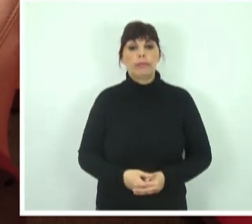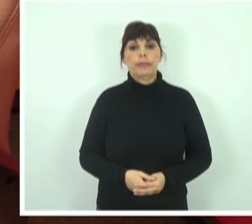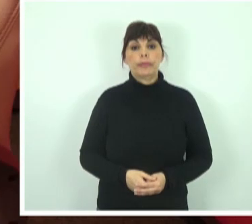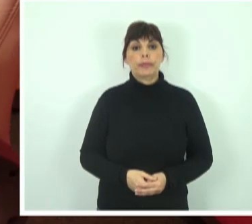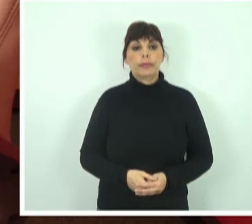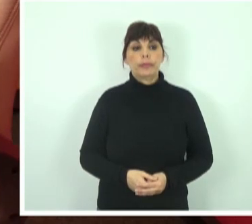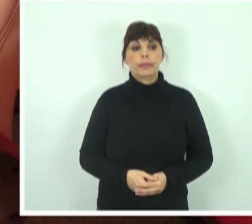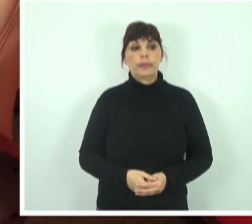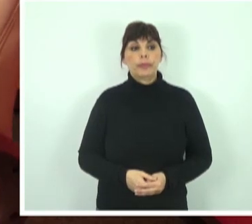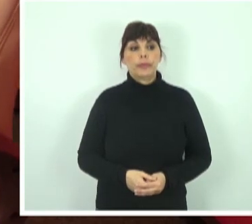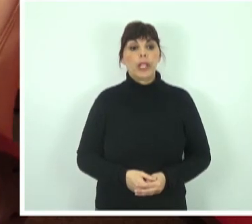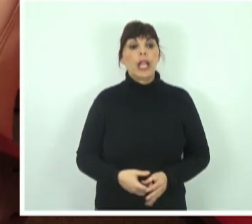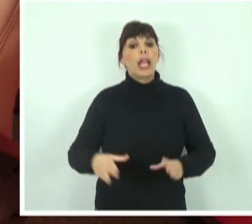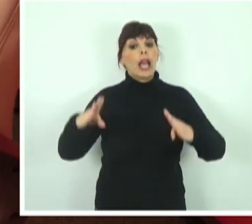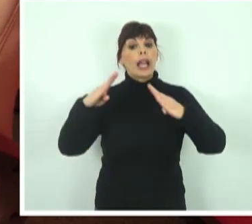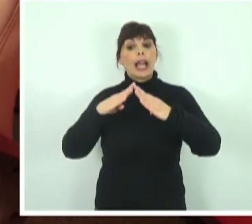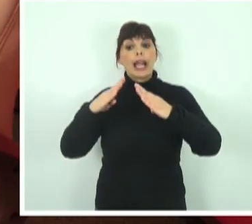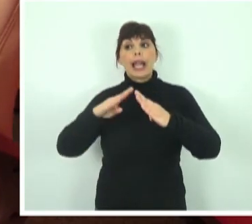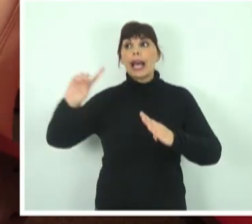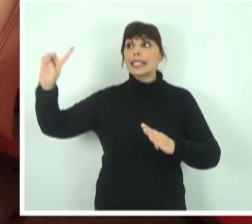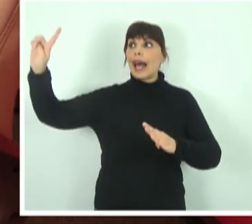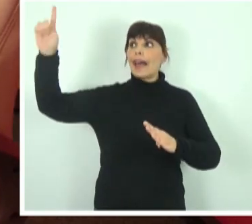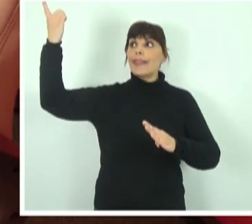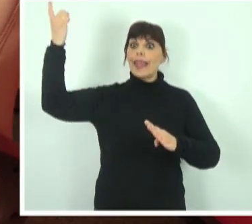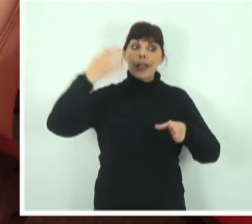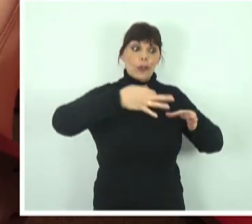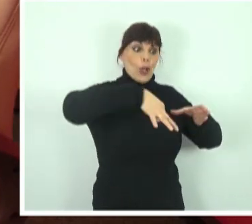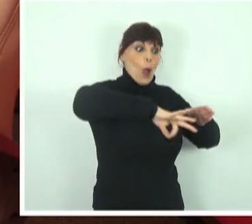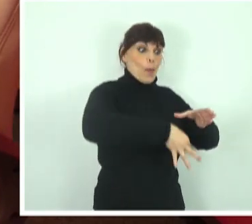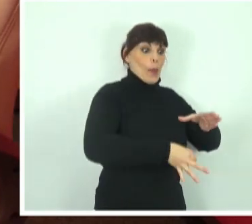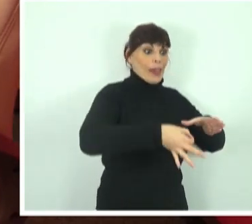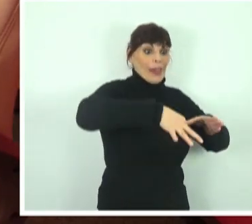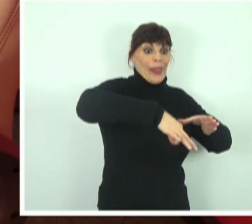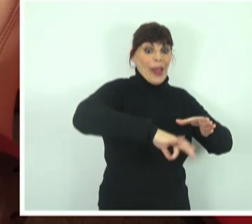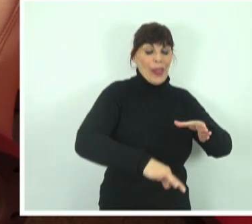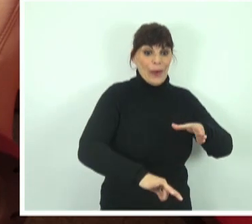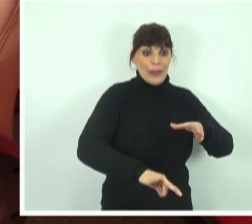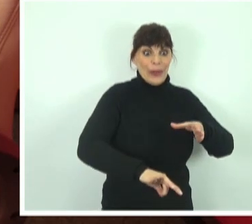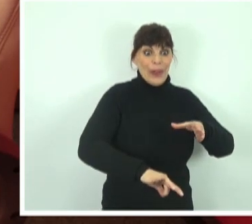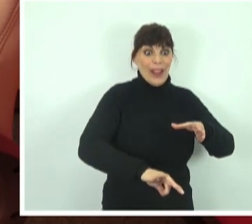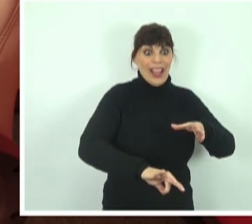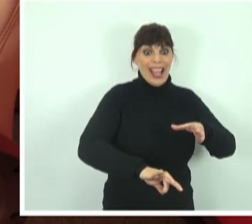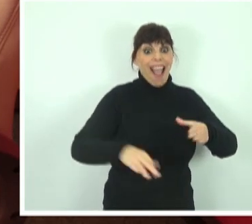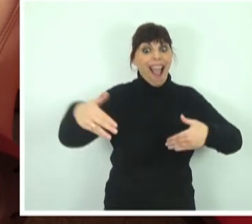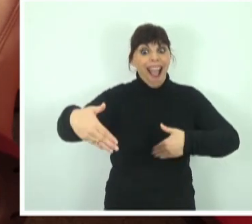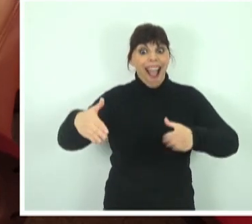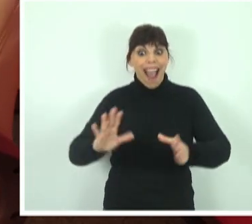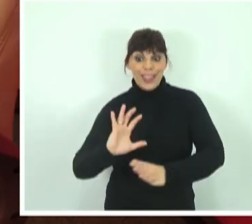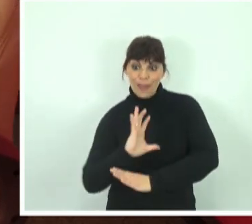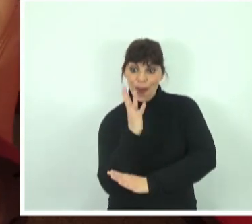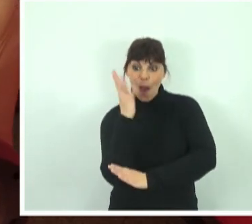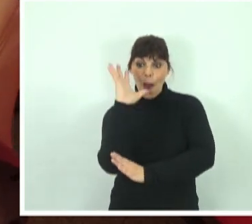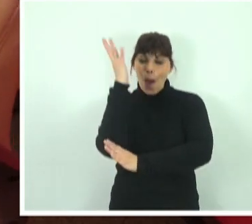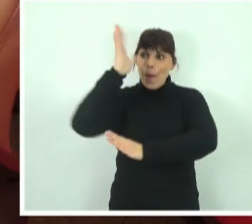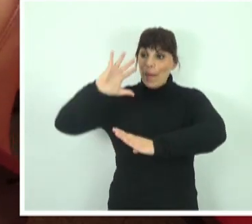son plantados en la casa del Señor florecerán en los atrios de nuestro Dios.